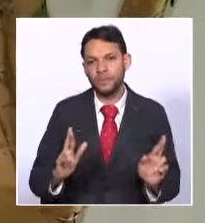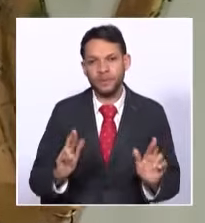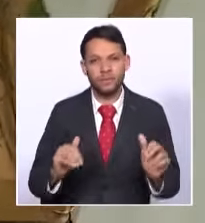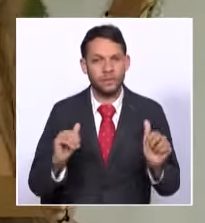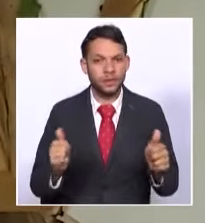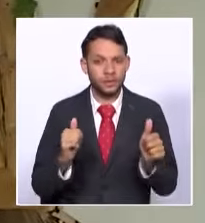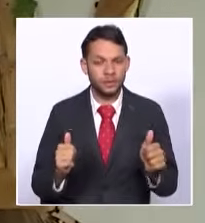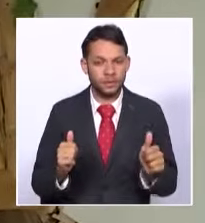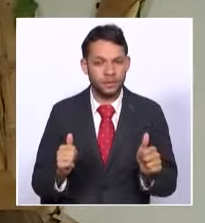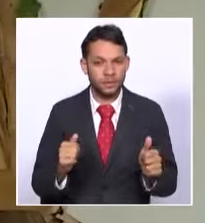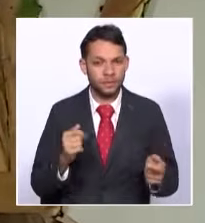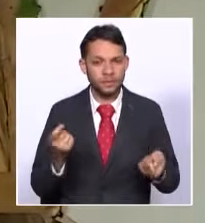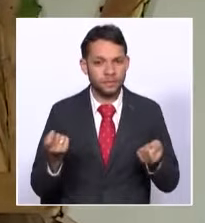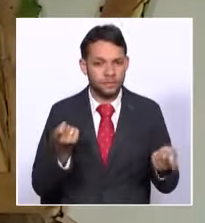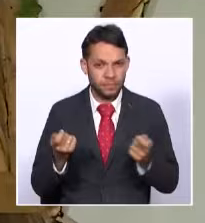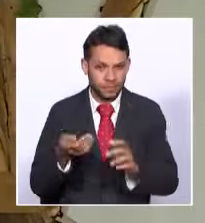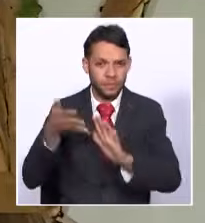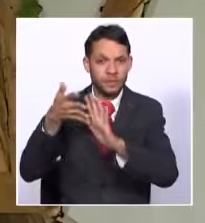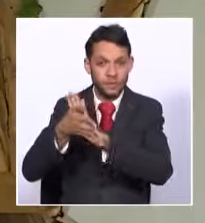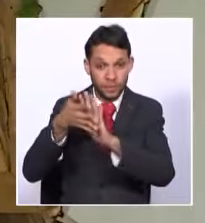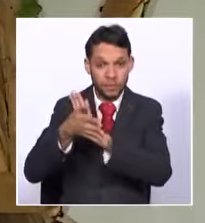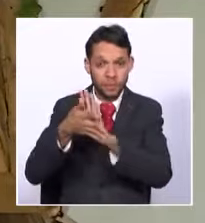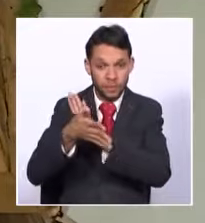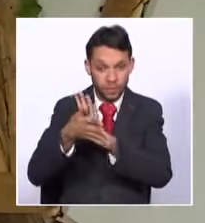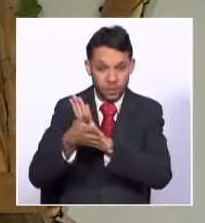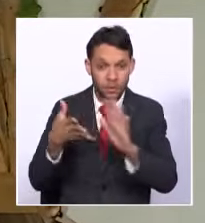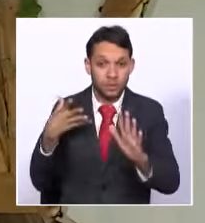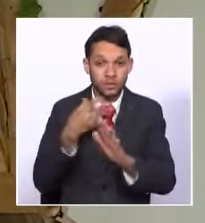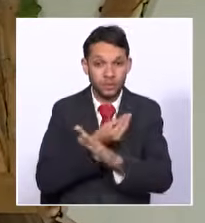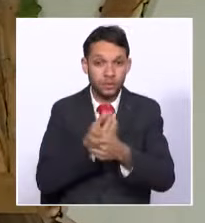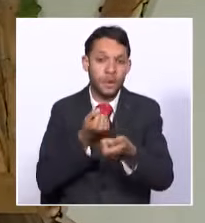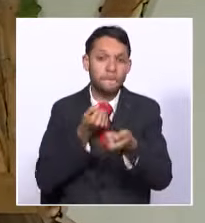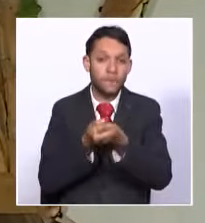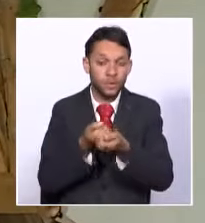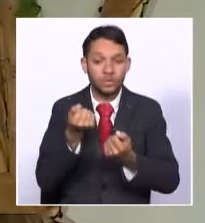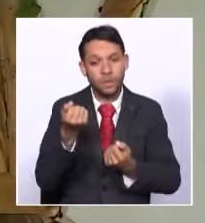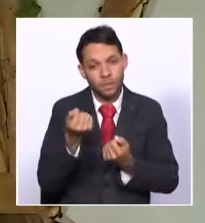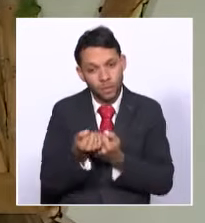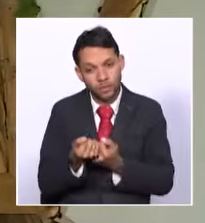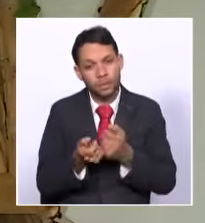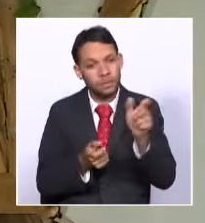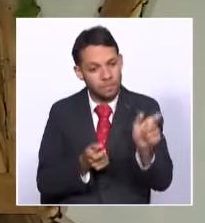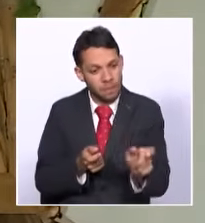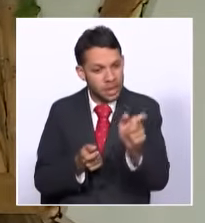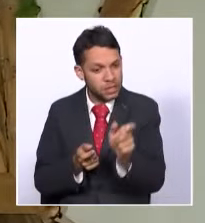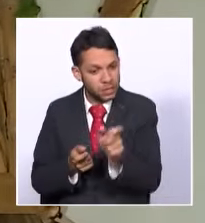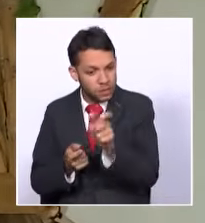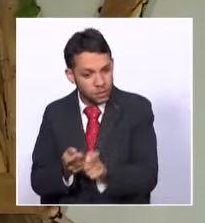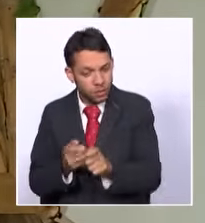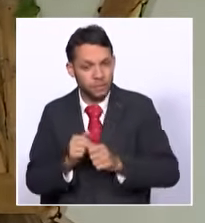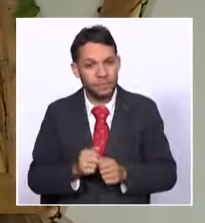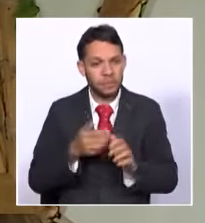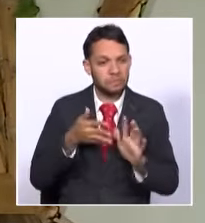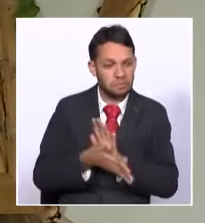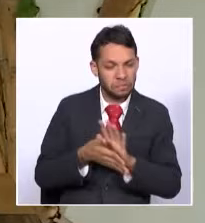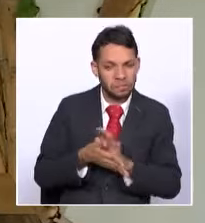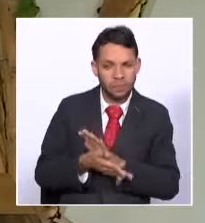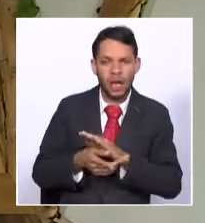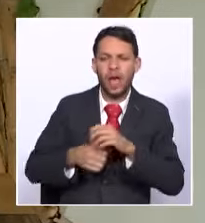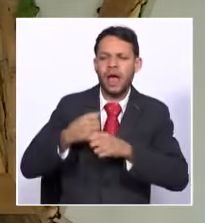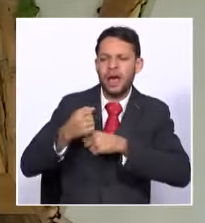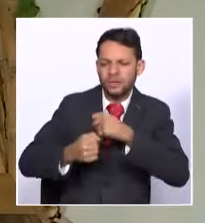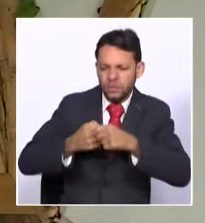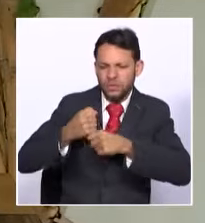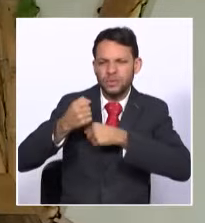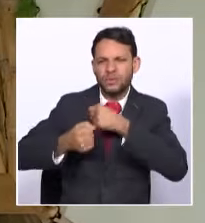en esta información un apoyo terapéutico a tantas personas que llevan medicadas largo